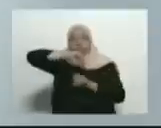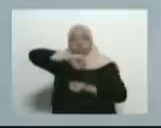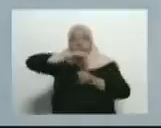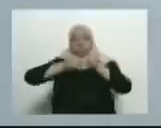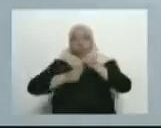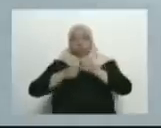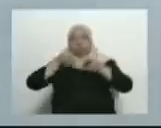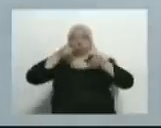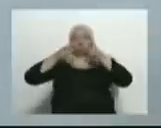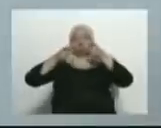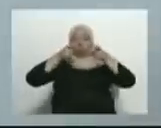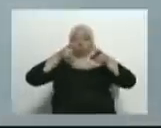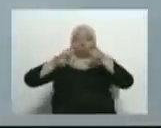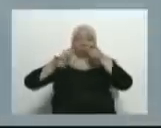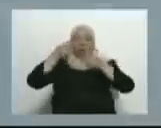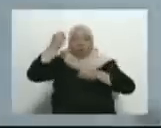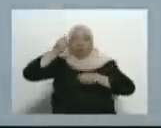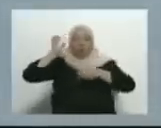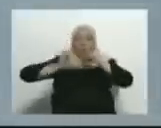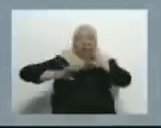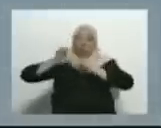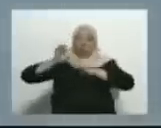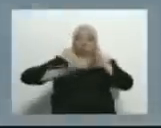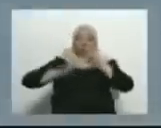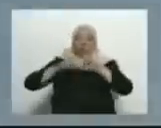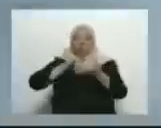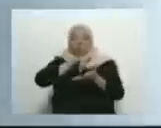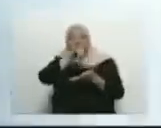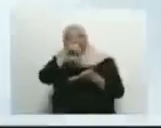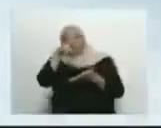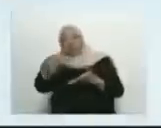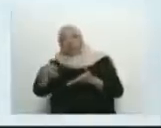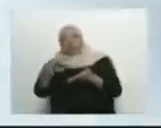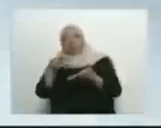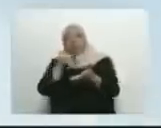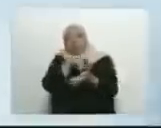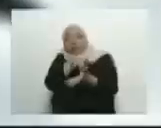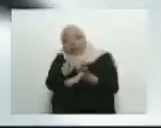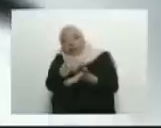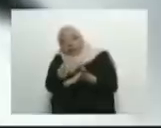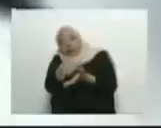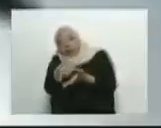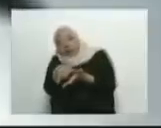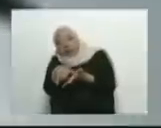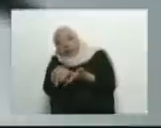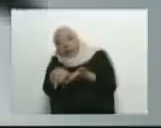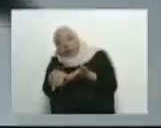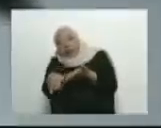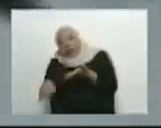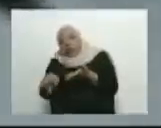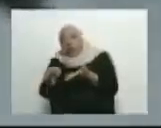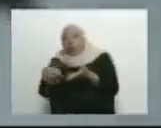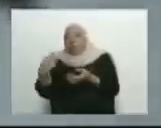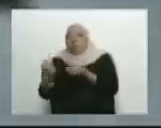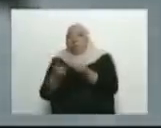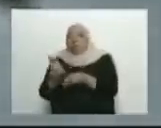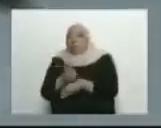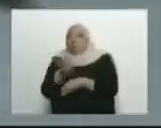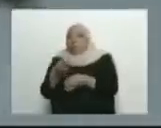y manejó todos los aspectos para abortar el vuelo, porque fue despegando, abortar el vuelo, y lo hizo de una